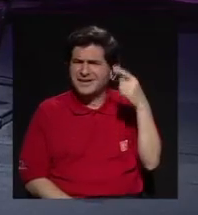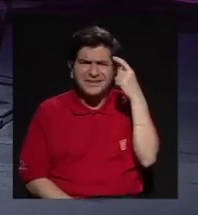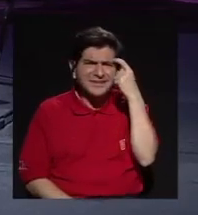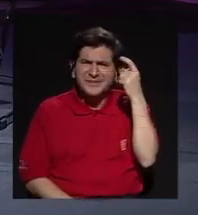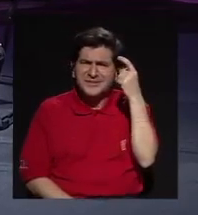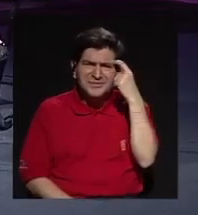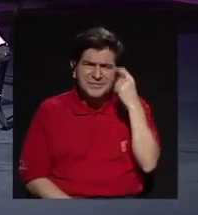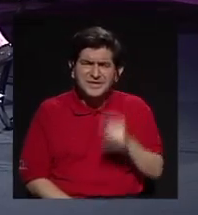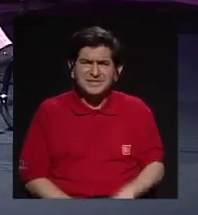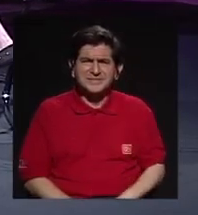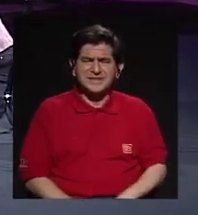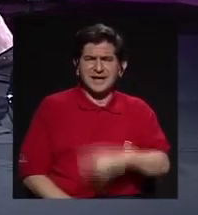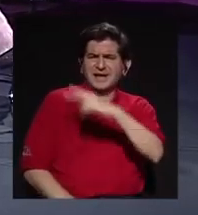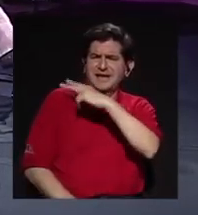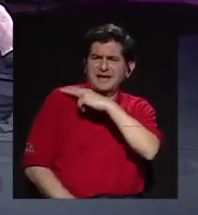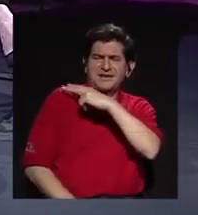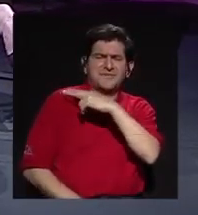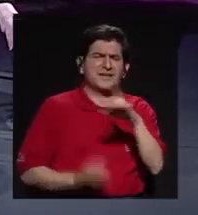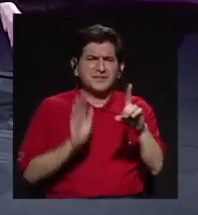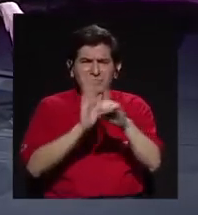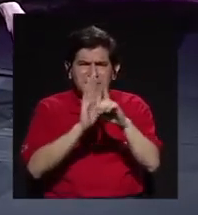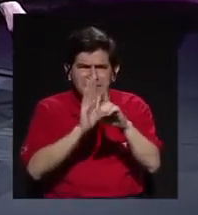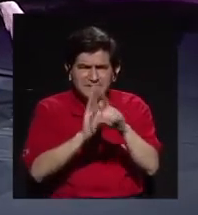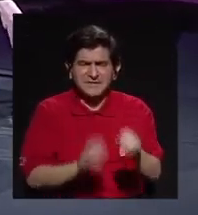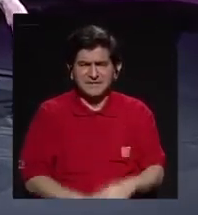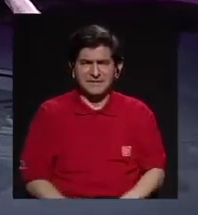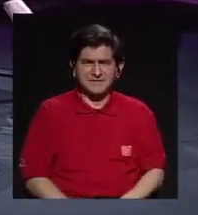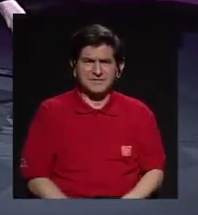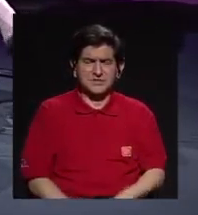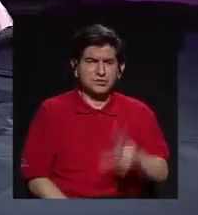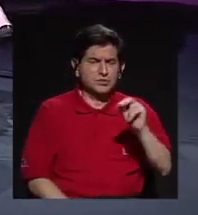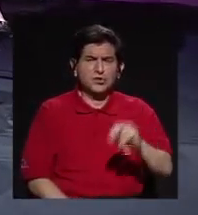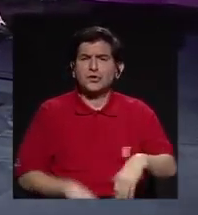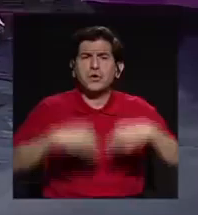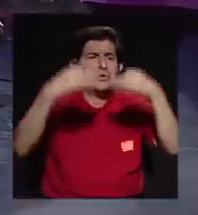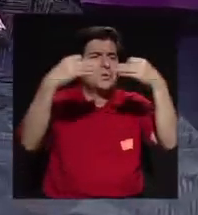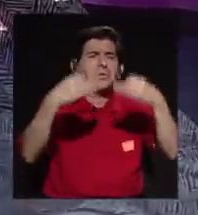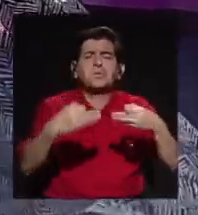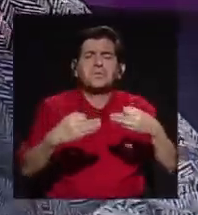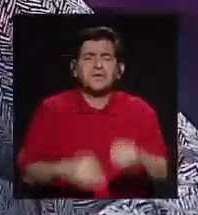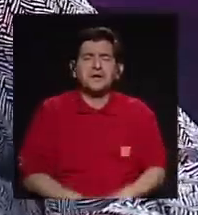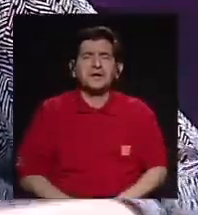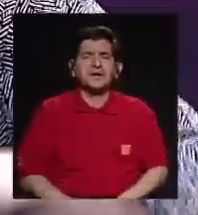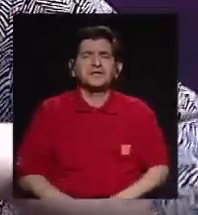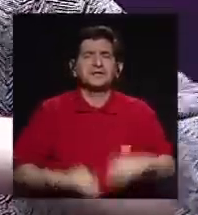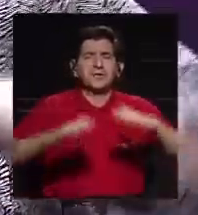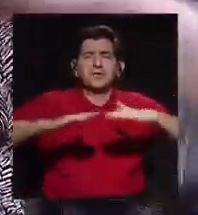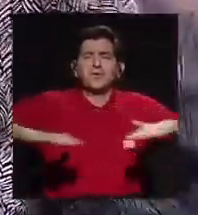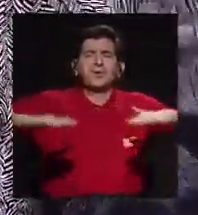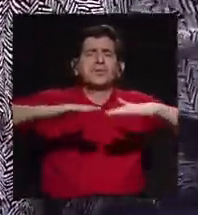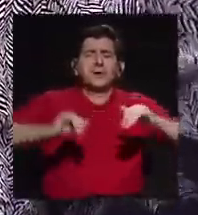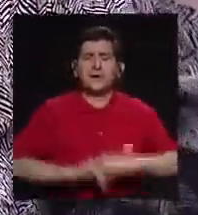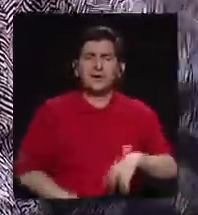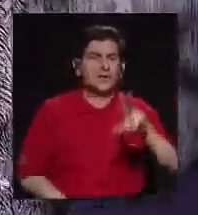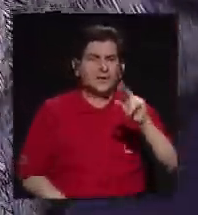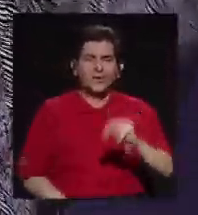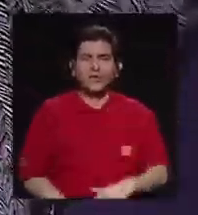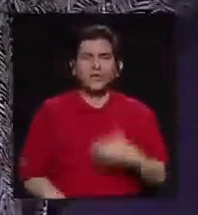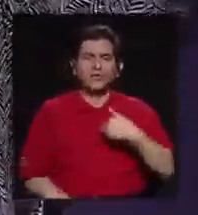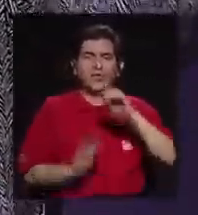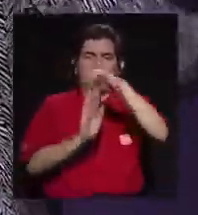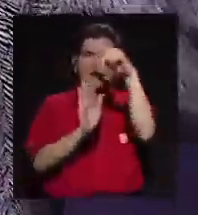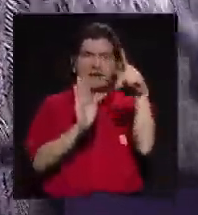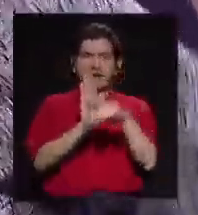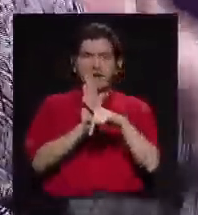hay una jerarquía de derecho, que hay, además, no es un decretito que está en este nivel jerárquico, sino que tenemos la